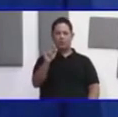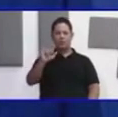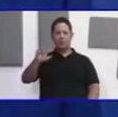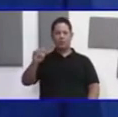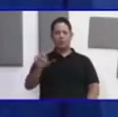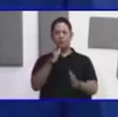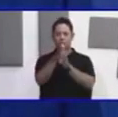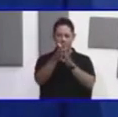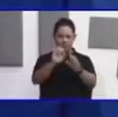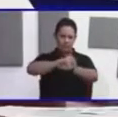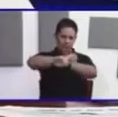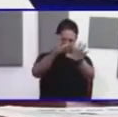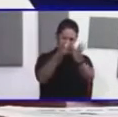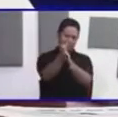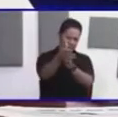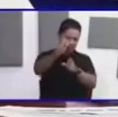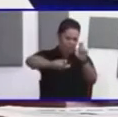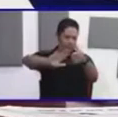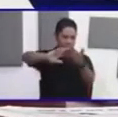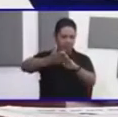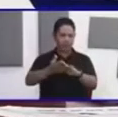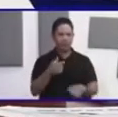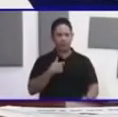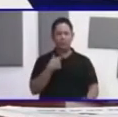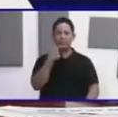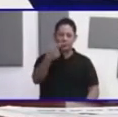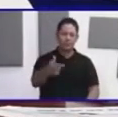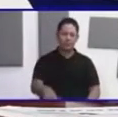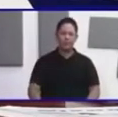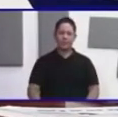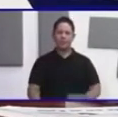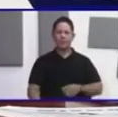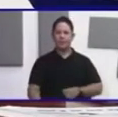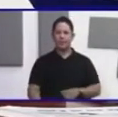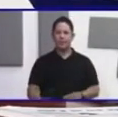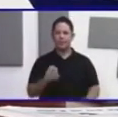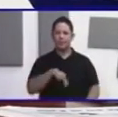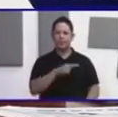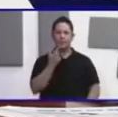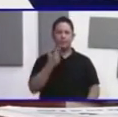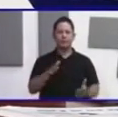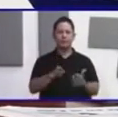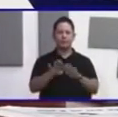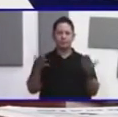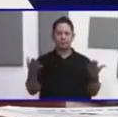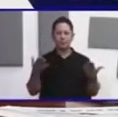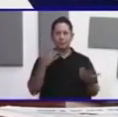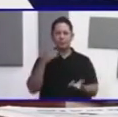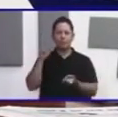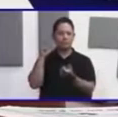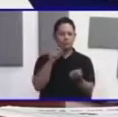haremos. Yo quiero sí resaltar precisamente eso. Nuestra voluntad con el hecho de abrir un espacio de subsidios